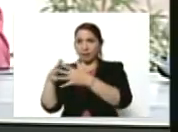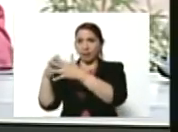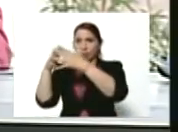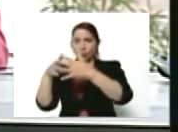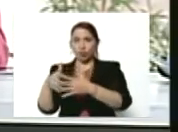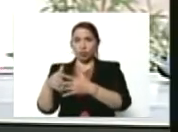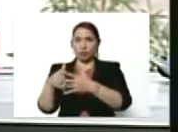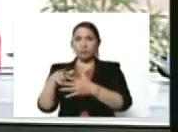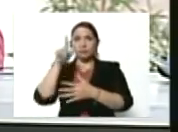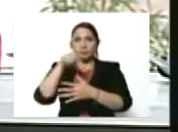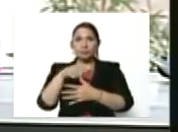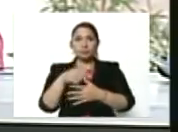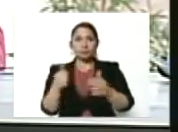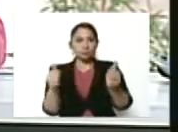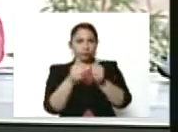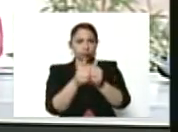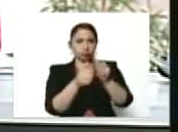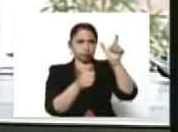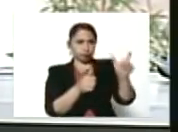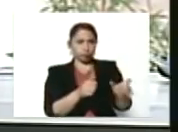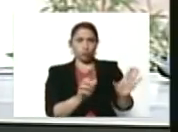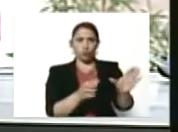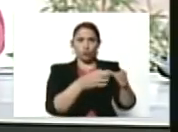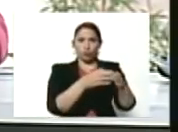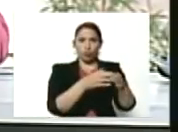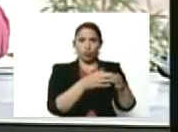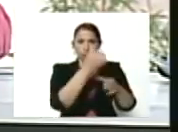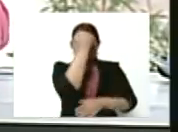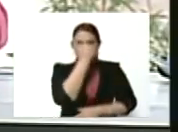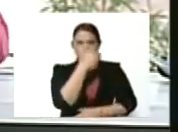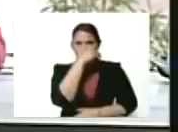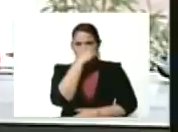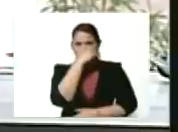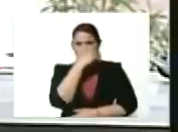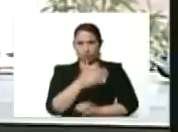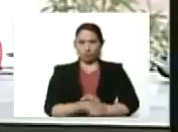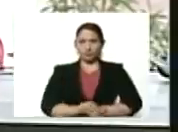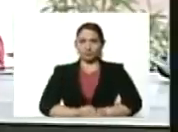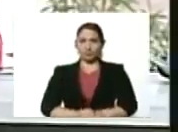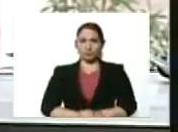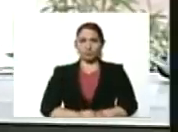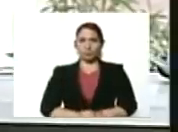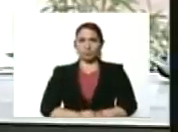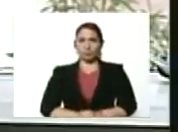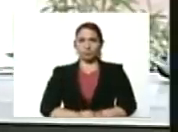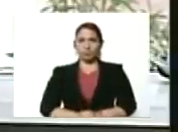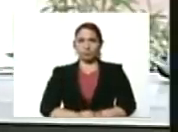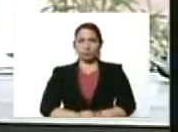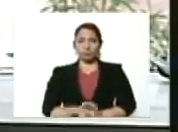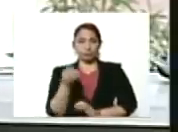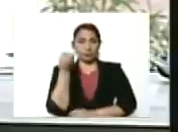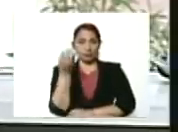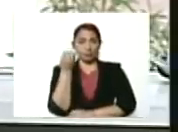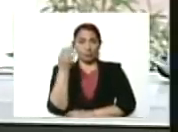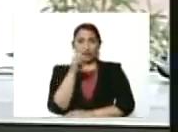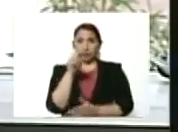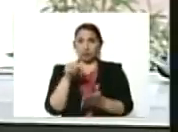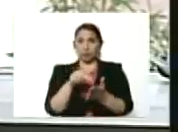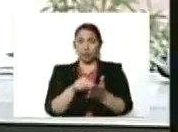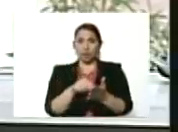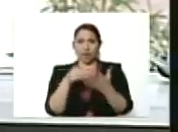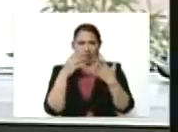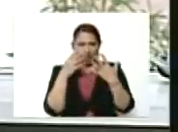Trump con este grupo de mercenarios, este grupo de mercenarios. Así que la Asamblea Nacional,